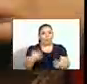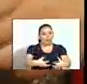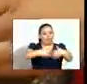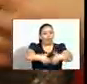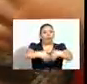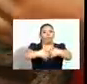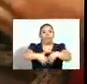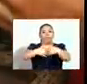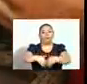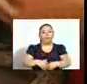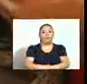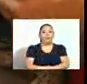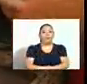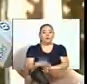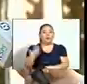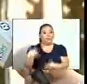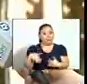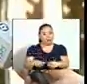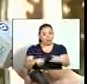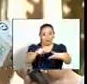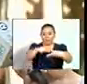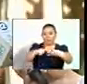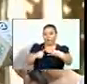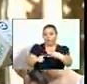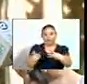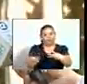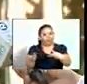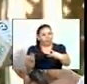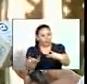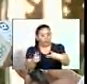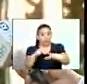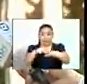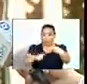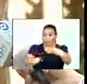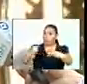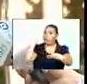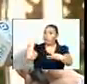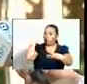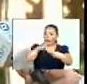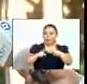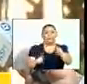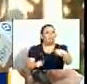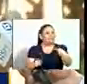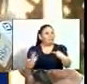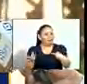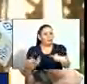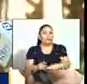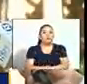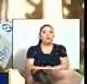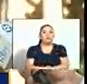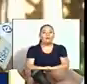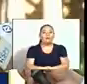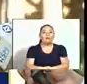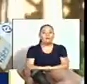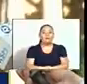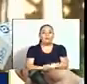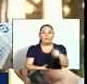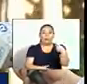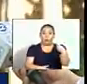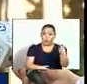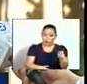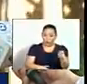cumplir. Hemos hecho tres acciones que son muy importantes. Número uno, dar